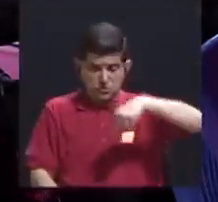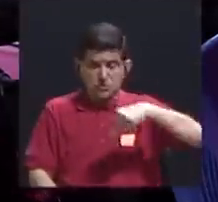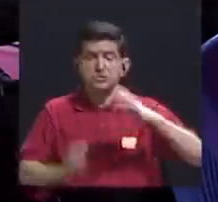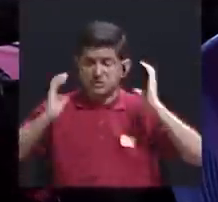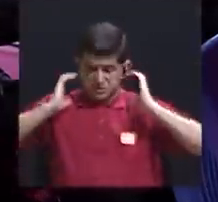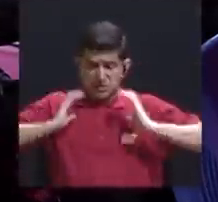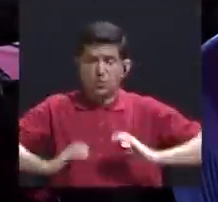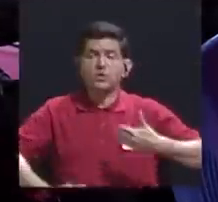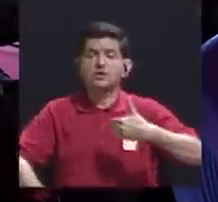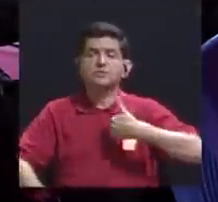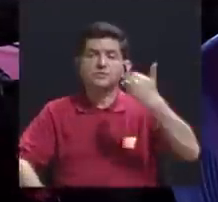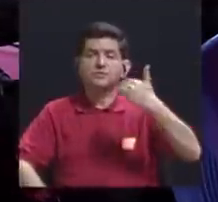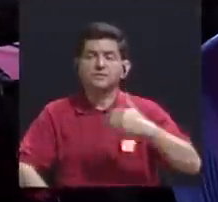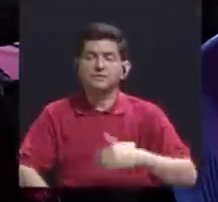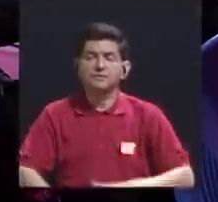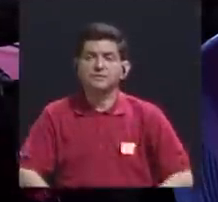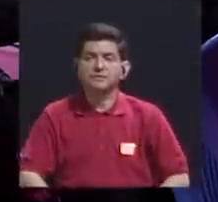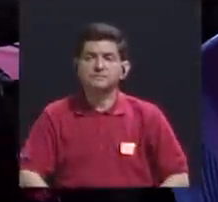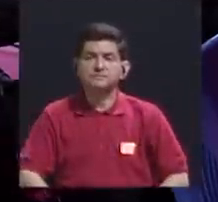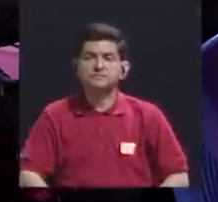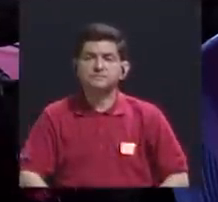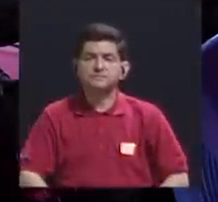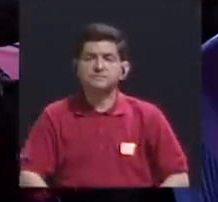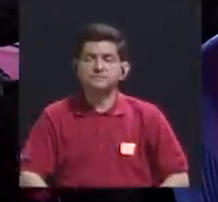cuerpos y este